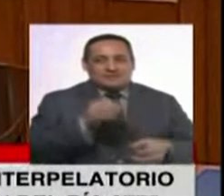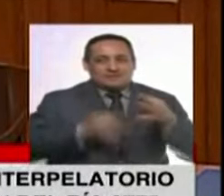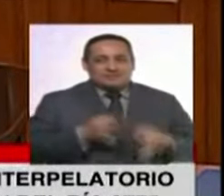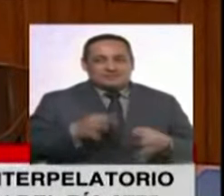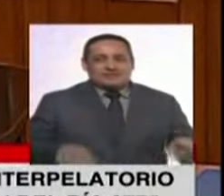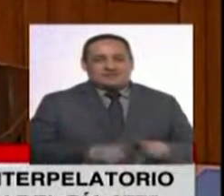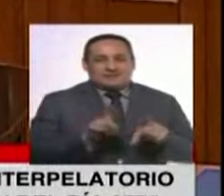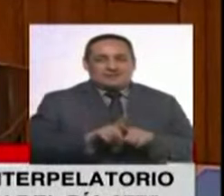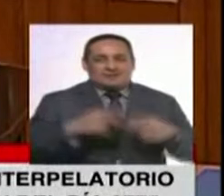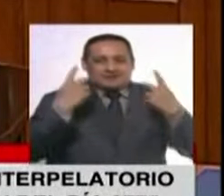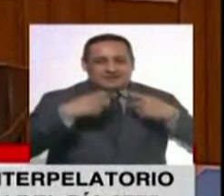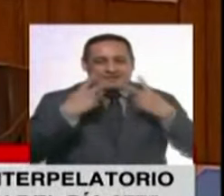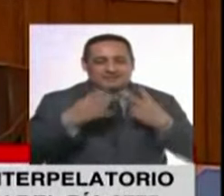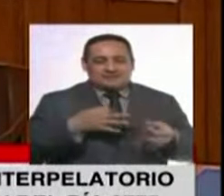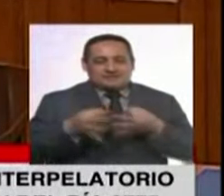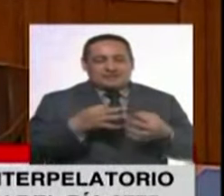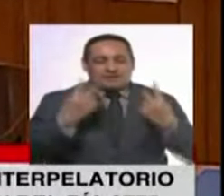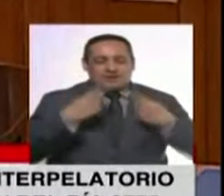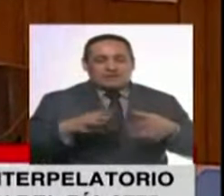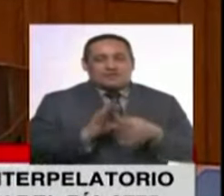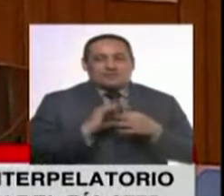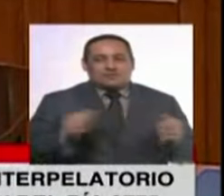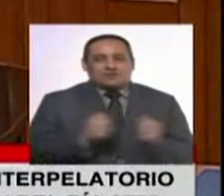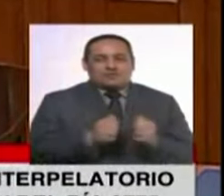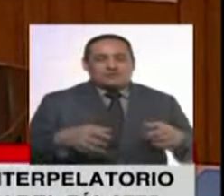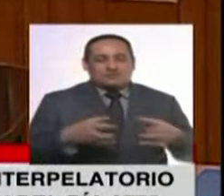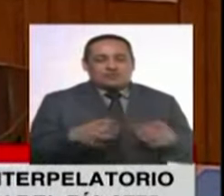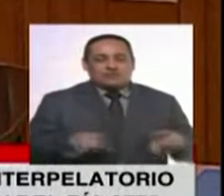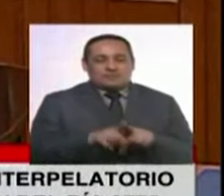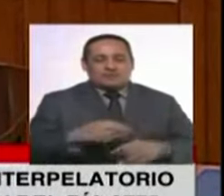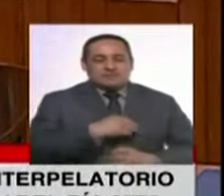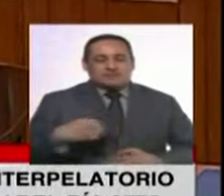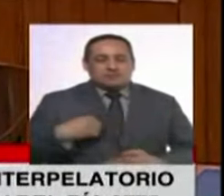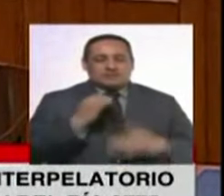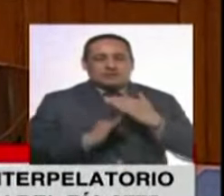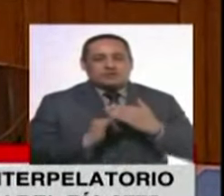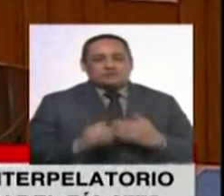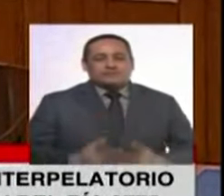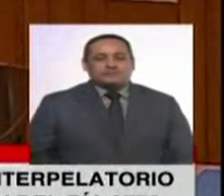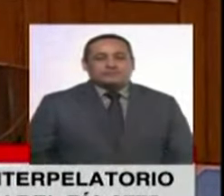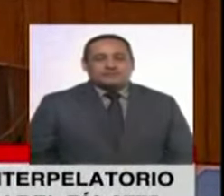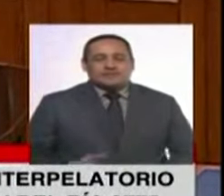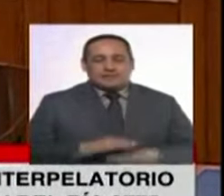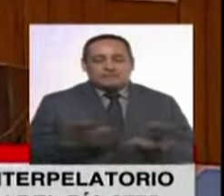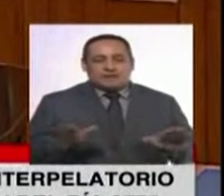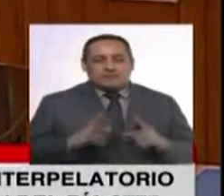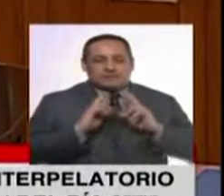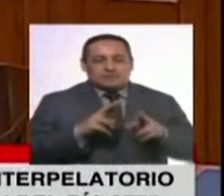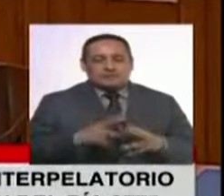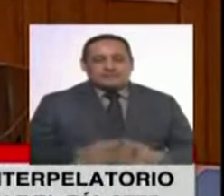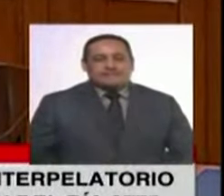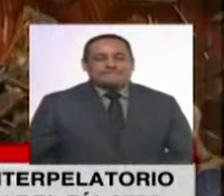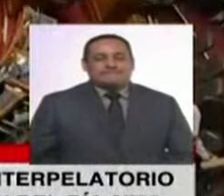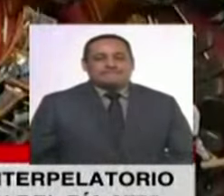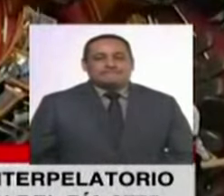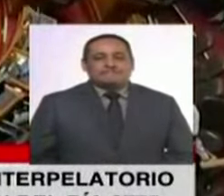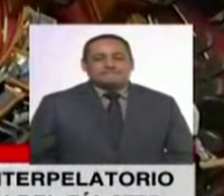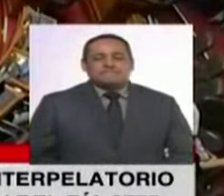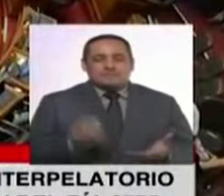y policiales de toda persona que se vincula laboralmente con el Ministerio interior determinado la respuesta señora